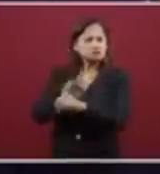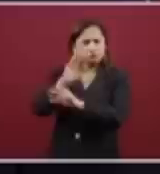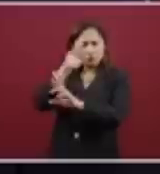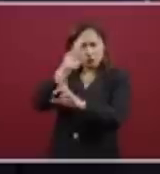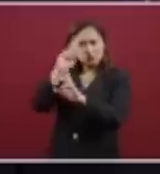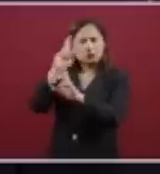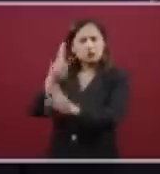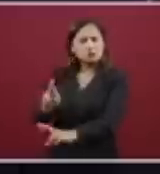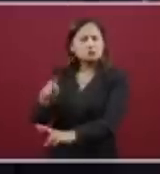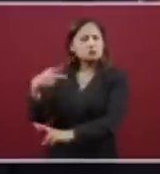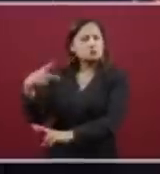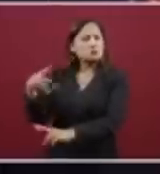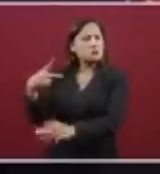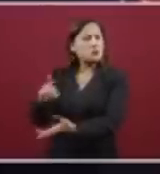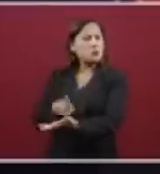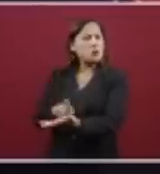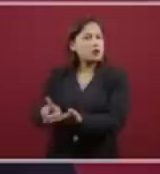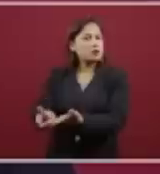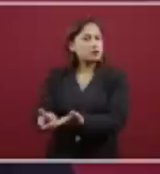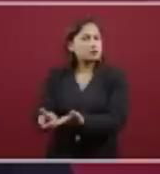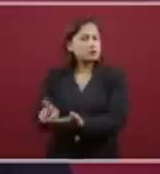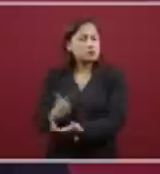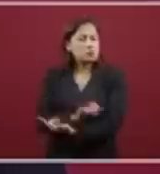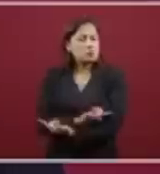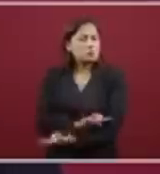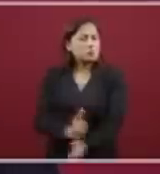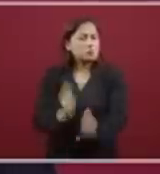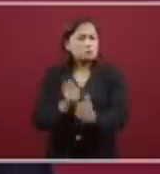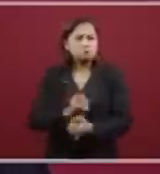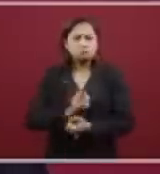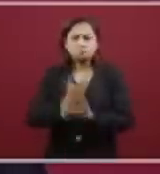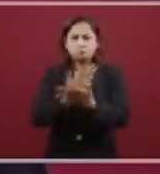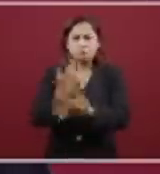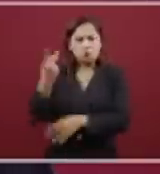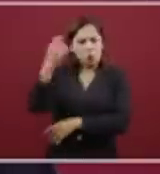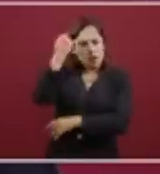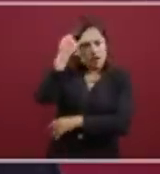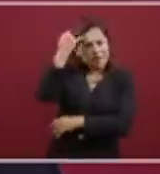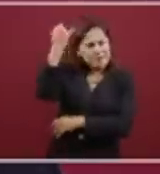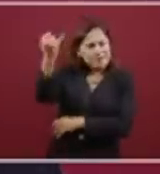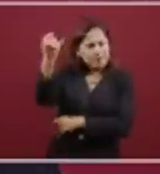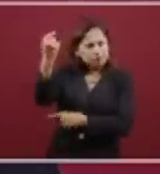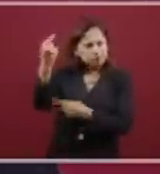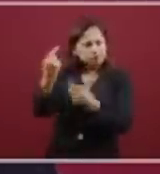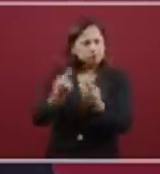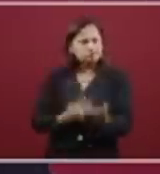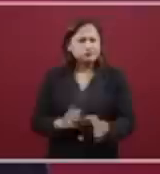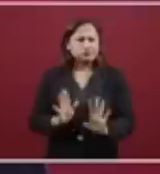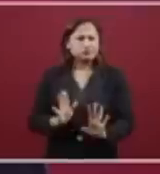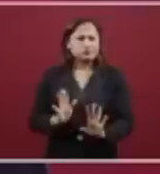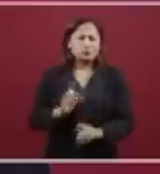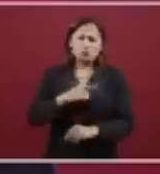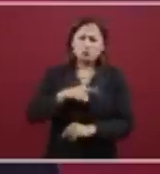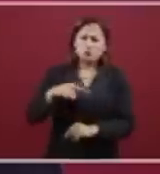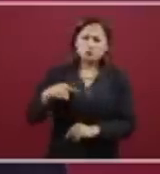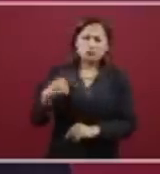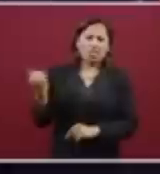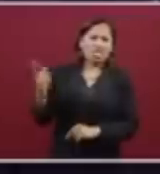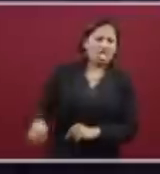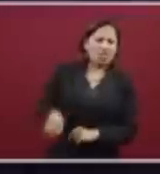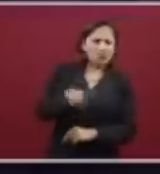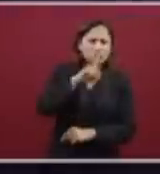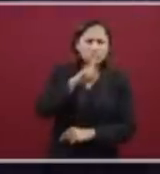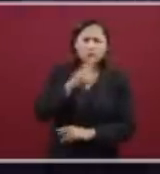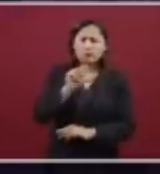manifestación libre de las ideas que no somos autoritarios que